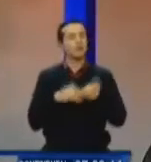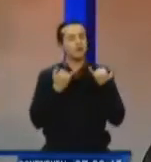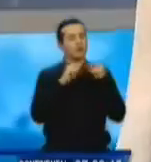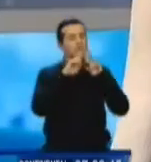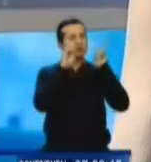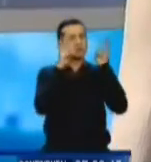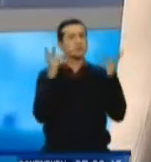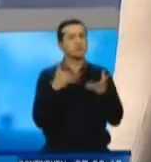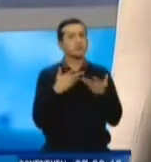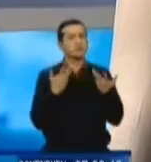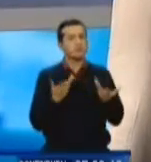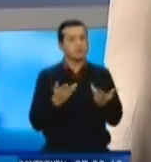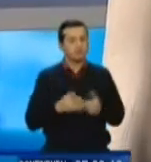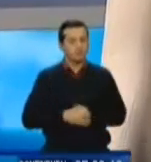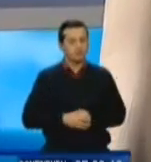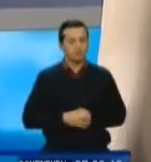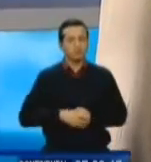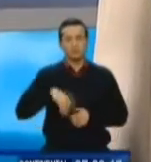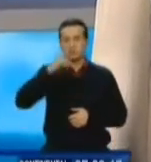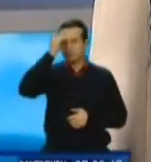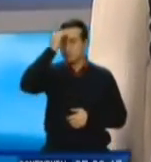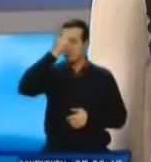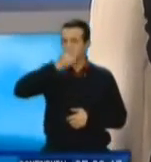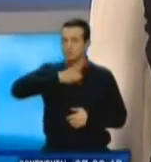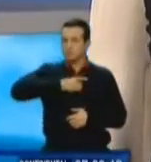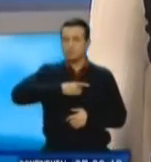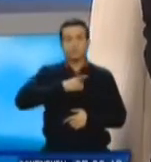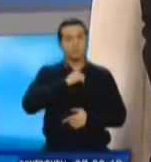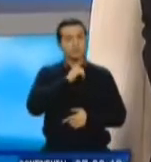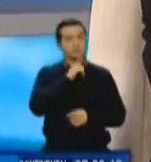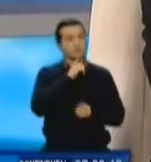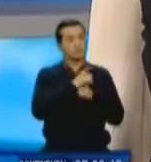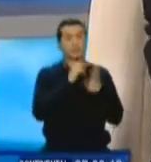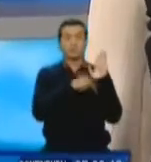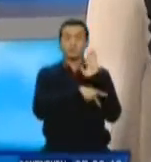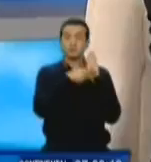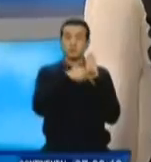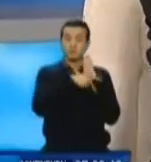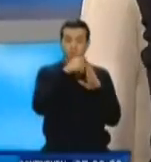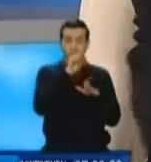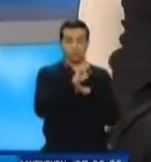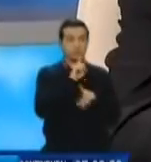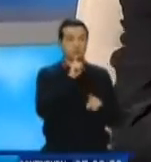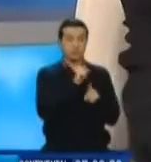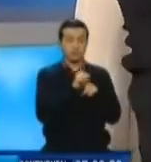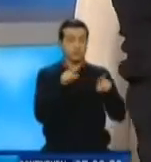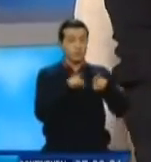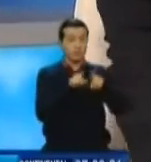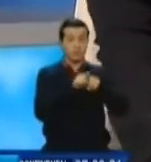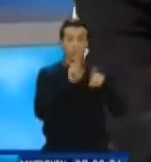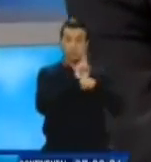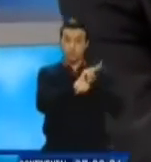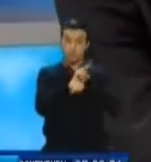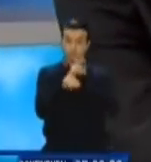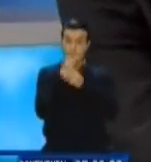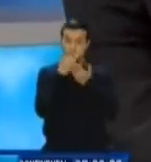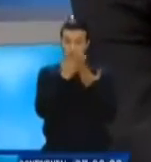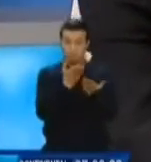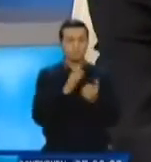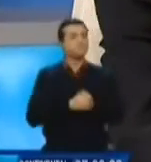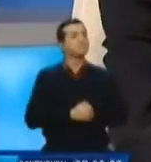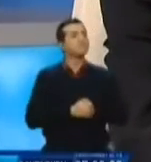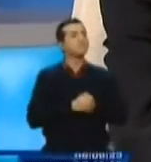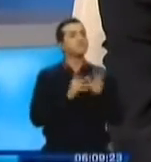de la decisión de que hubo de parte de petroecuador y me imagino que también de parte de la supervivencia de que